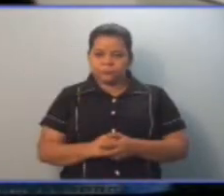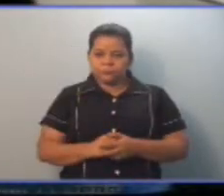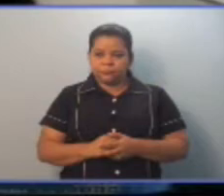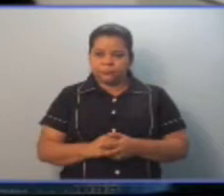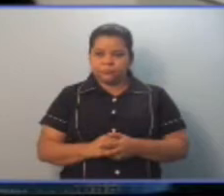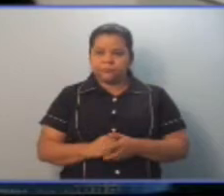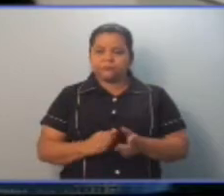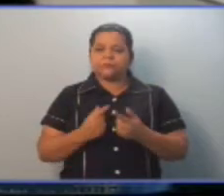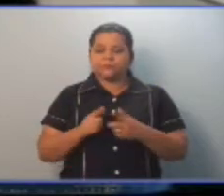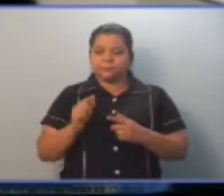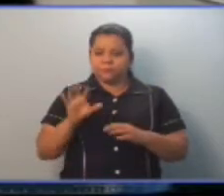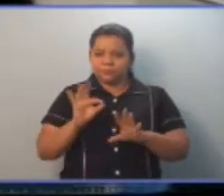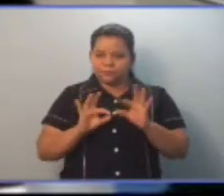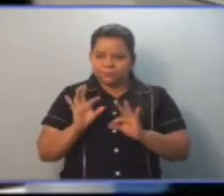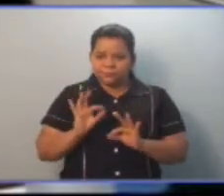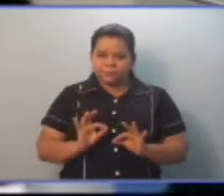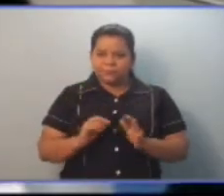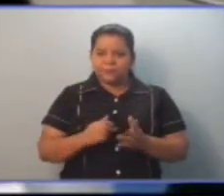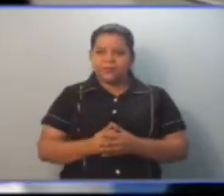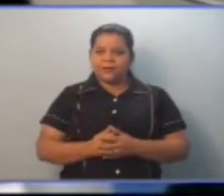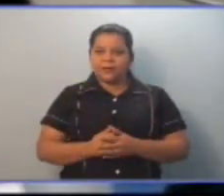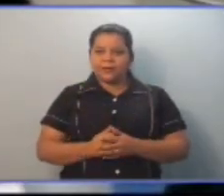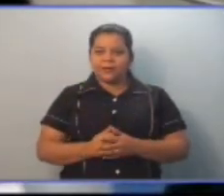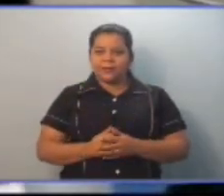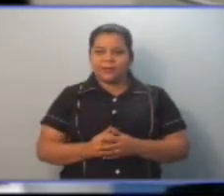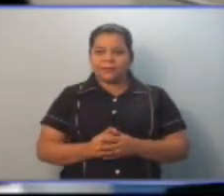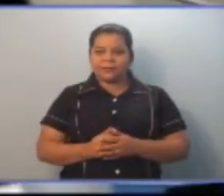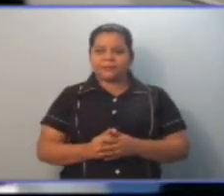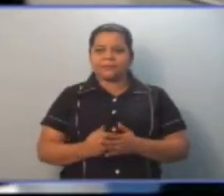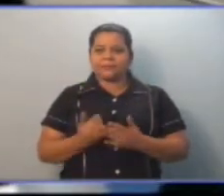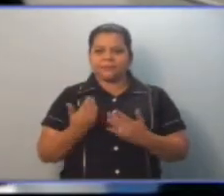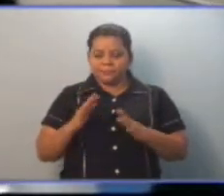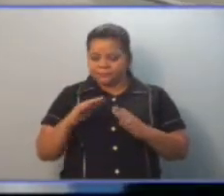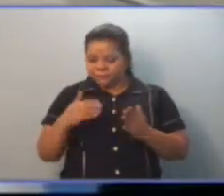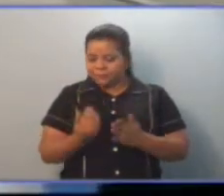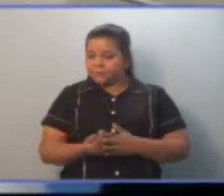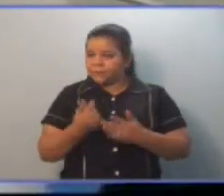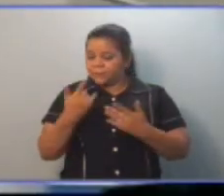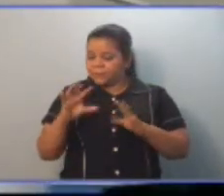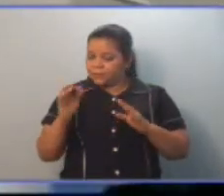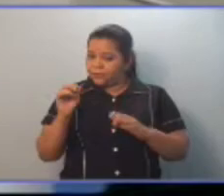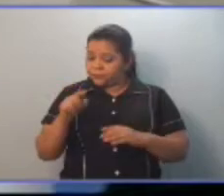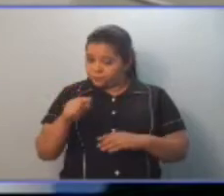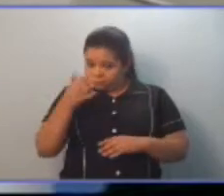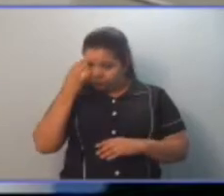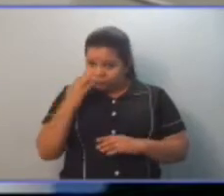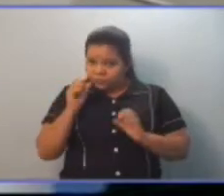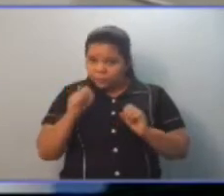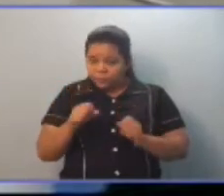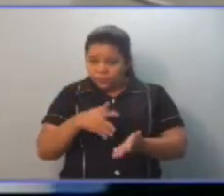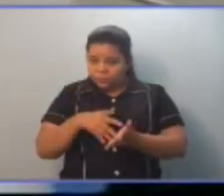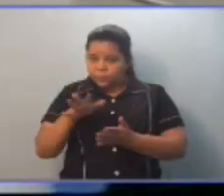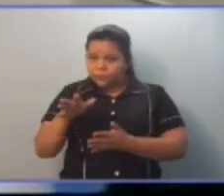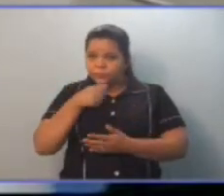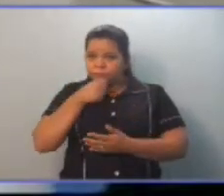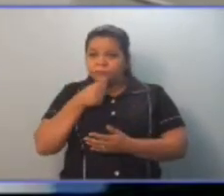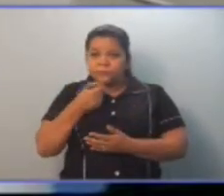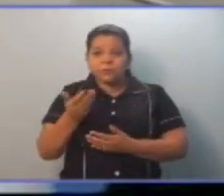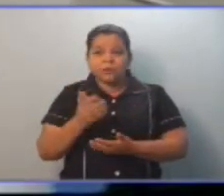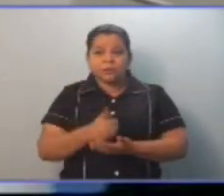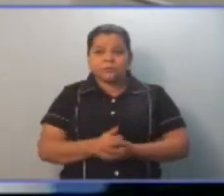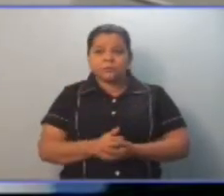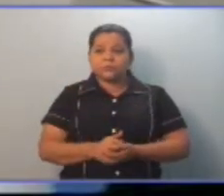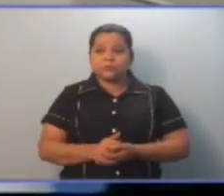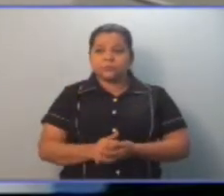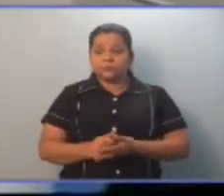sesiones de salas y de corte plena deberían ser públicas o expuestas al